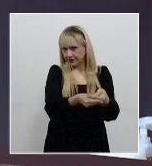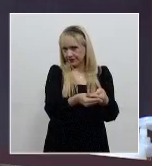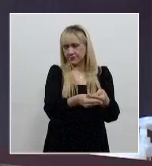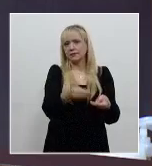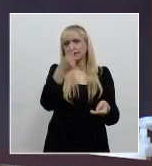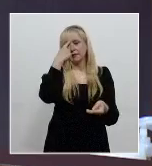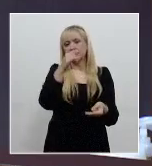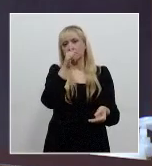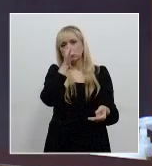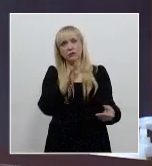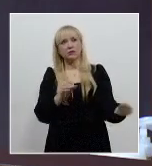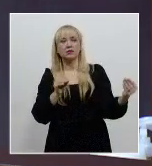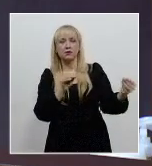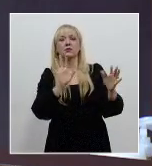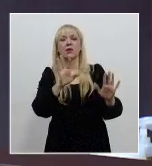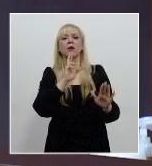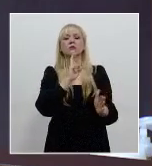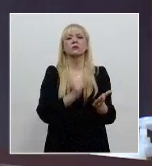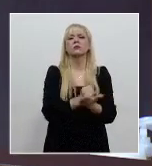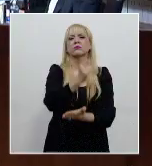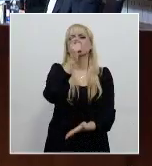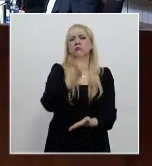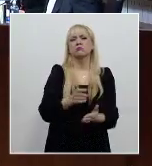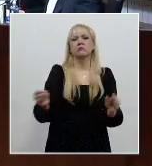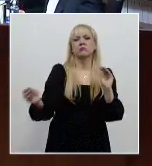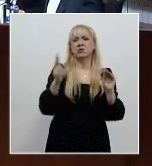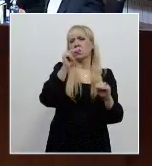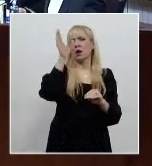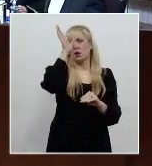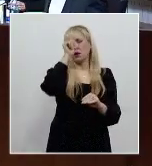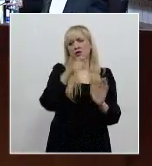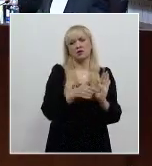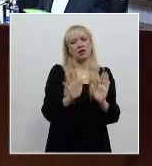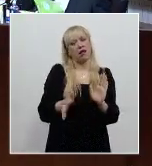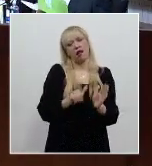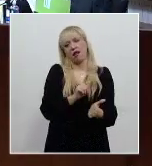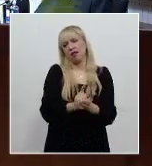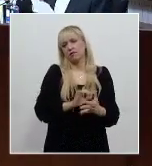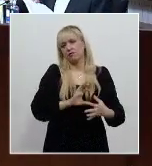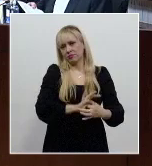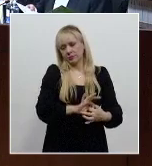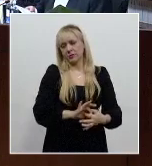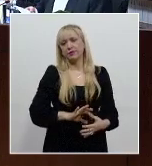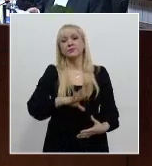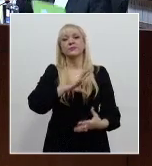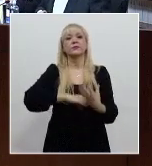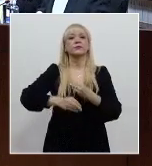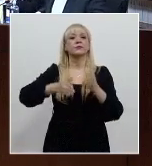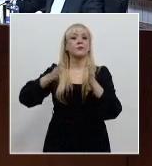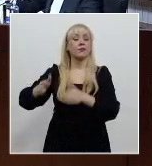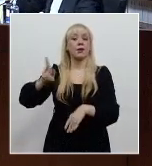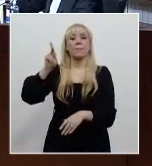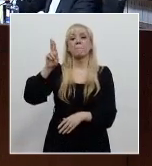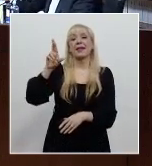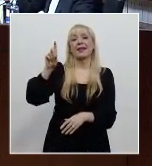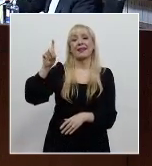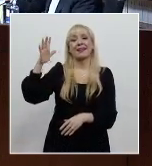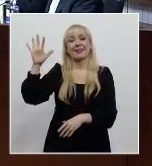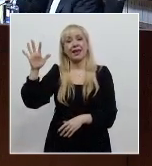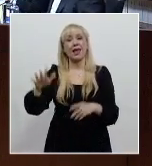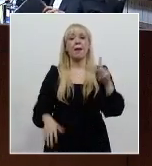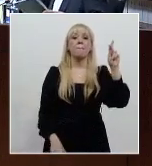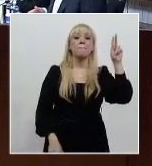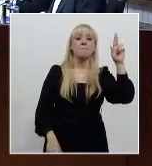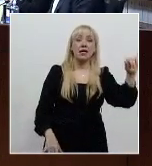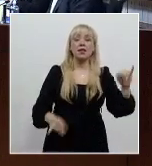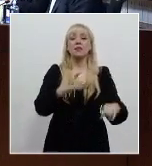de impugnación la resolución controvertida. En otros asuntos, la Sala Superior confirmó que el PRD y PRI deben